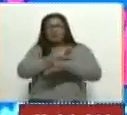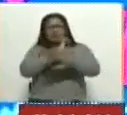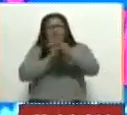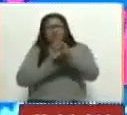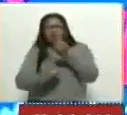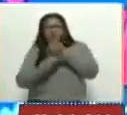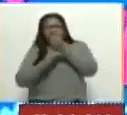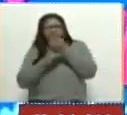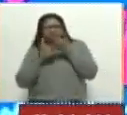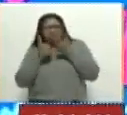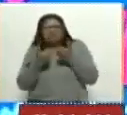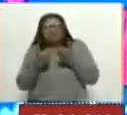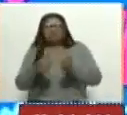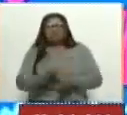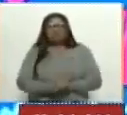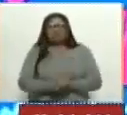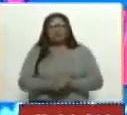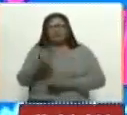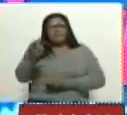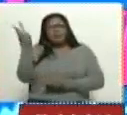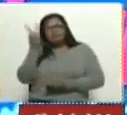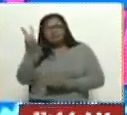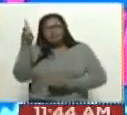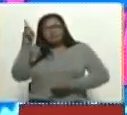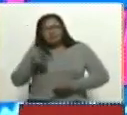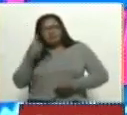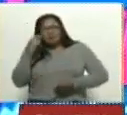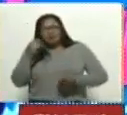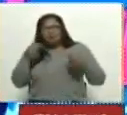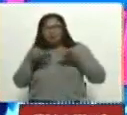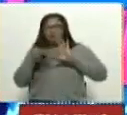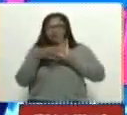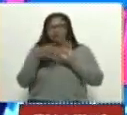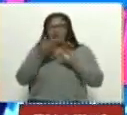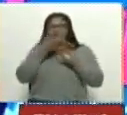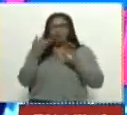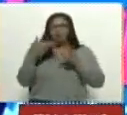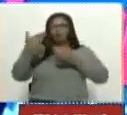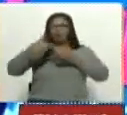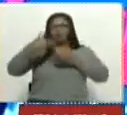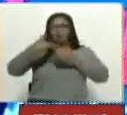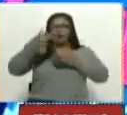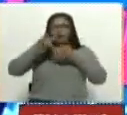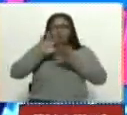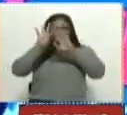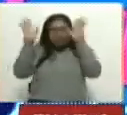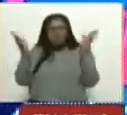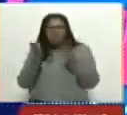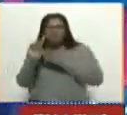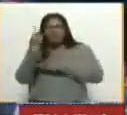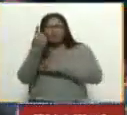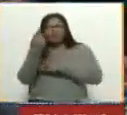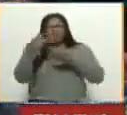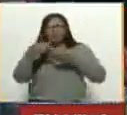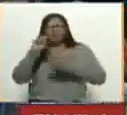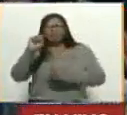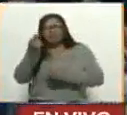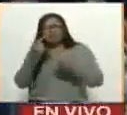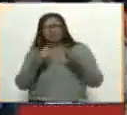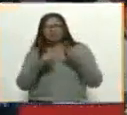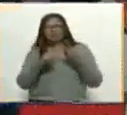estratégico Venezuela tiene las principales reservas petroleras del planeta Tierra tiene de las principales reservas de gas